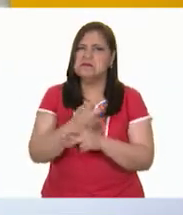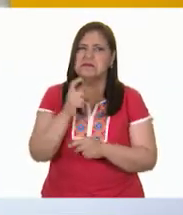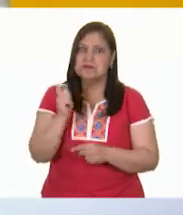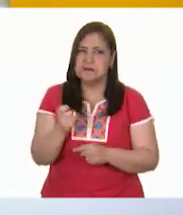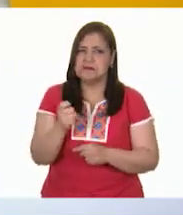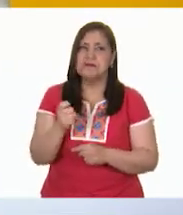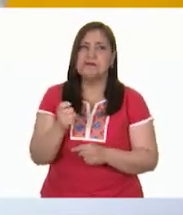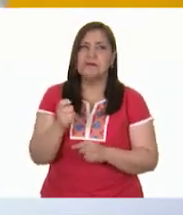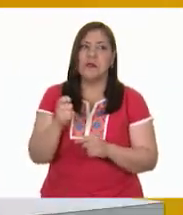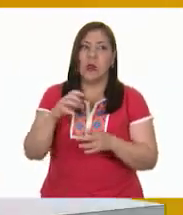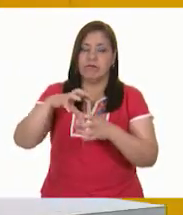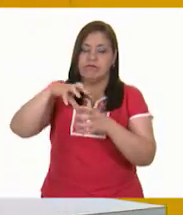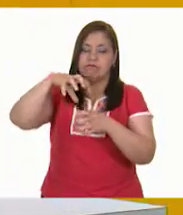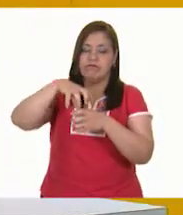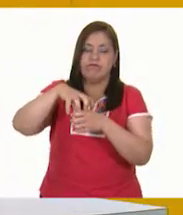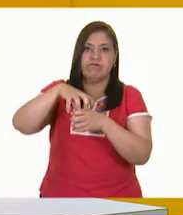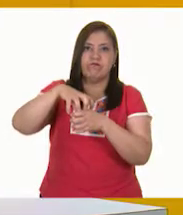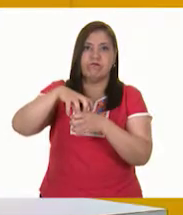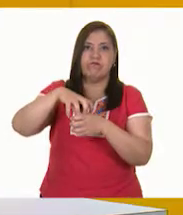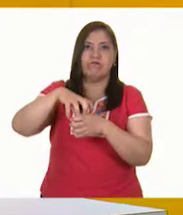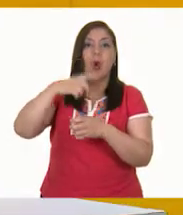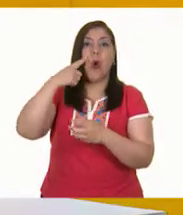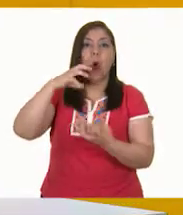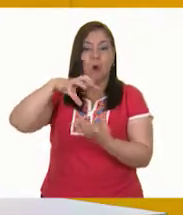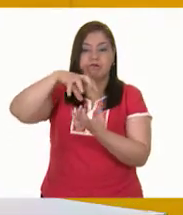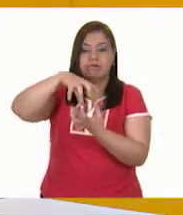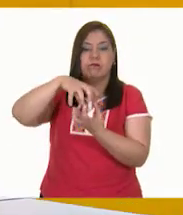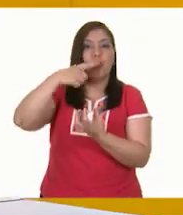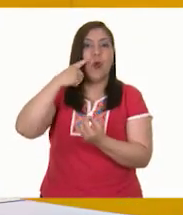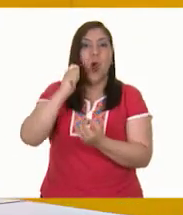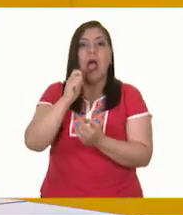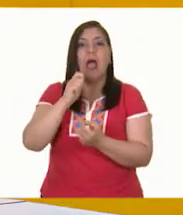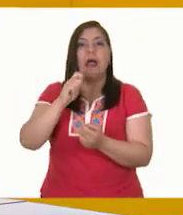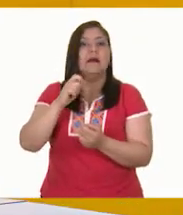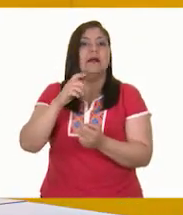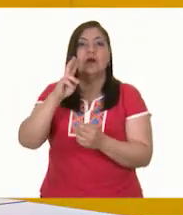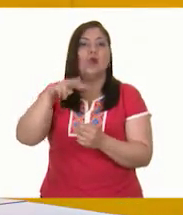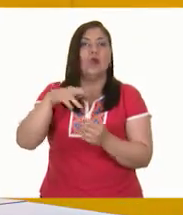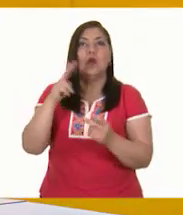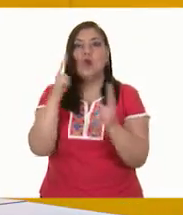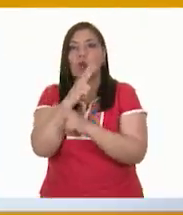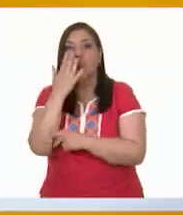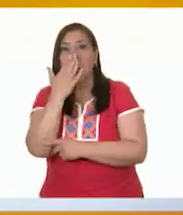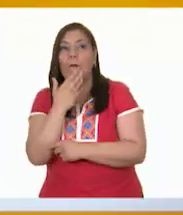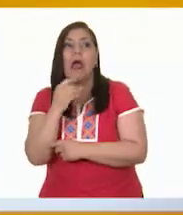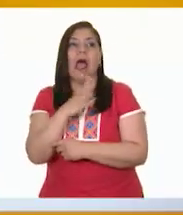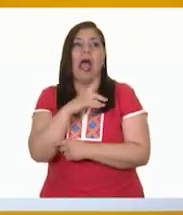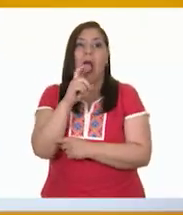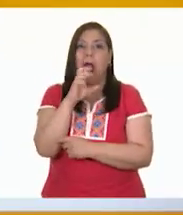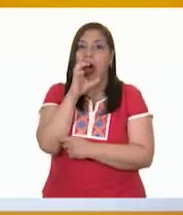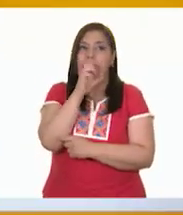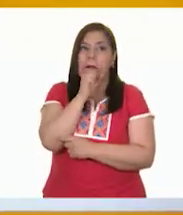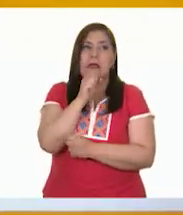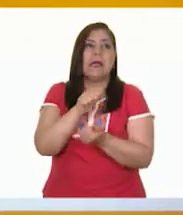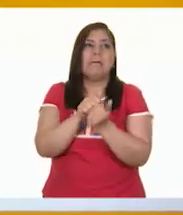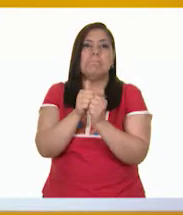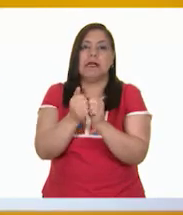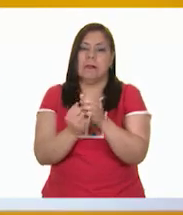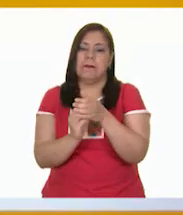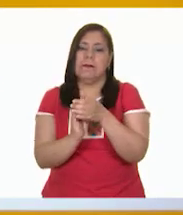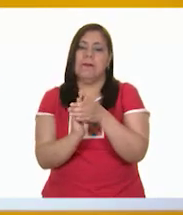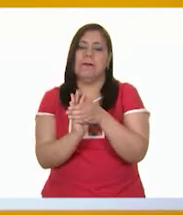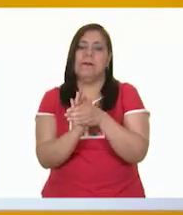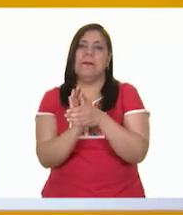es un espacio cerrado y el agua está muy caliente, el agua al estar caliente, ¿qué pasa? Se